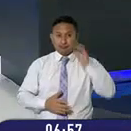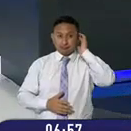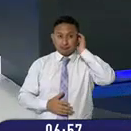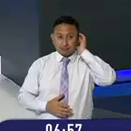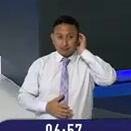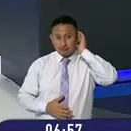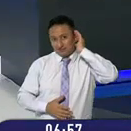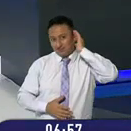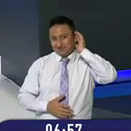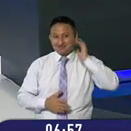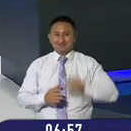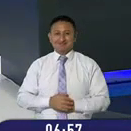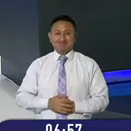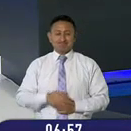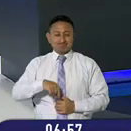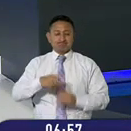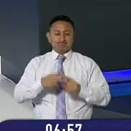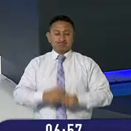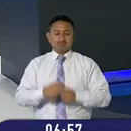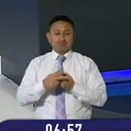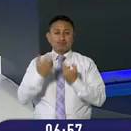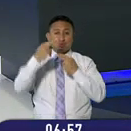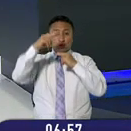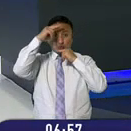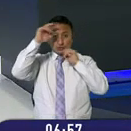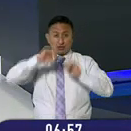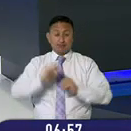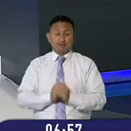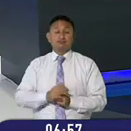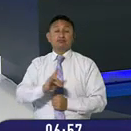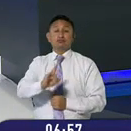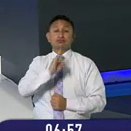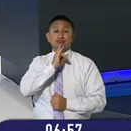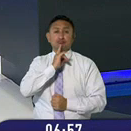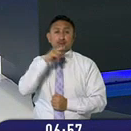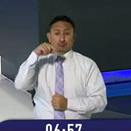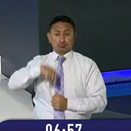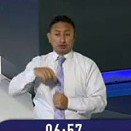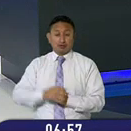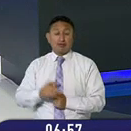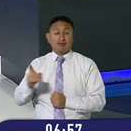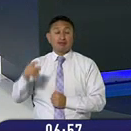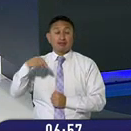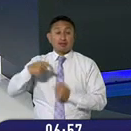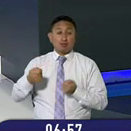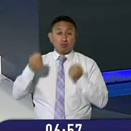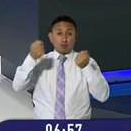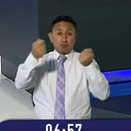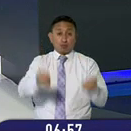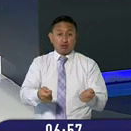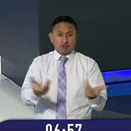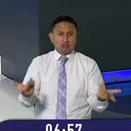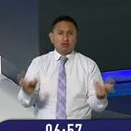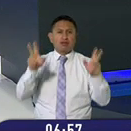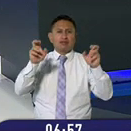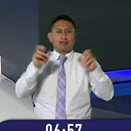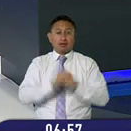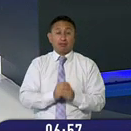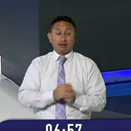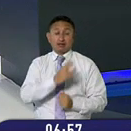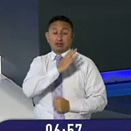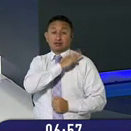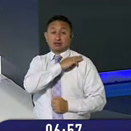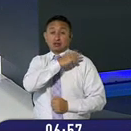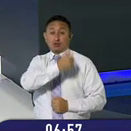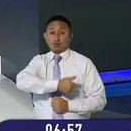De inmediato arrancamos con las noticias. Estados Unidos podría entregar al país información sobre los narcogenerales